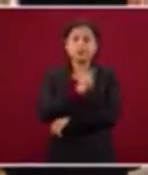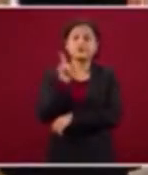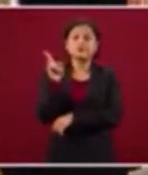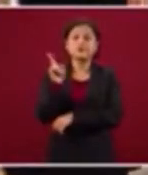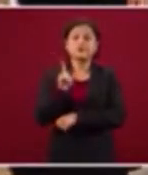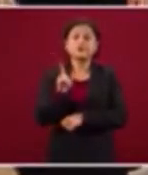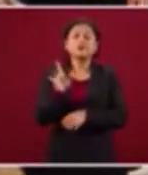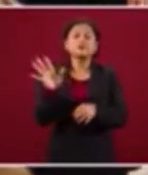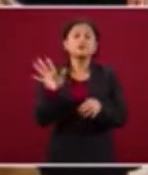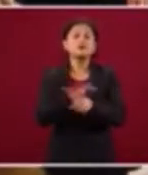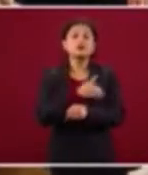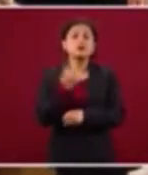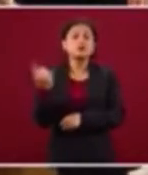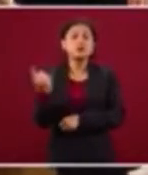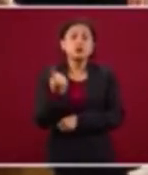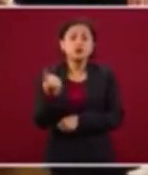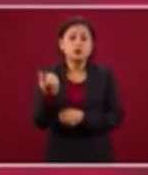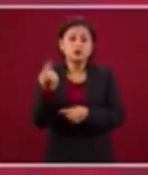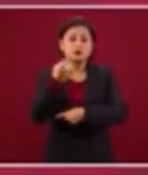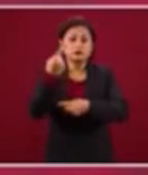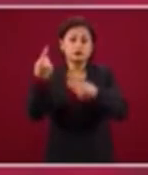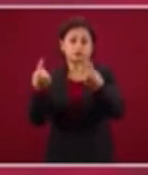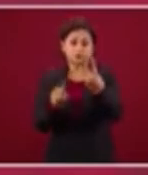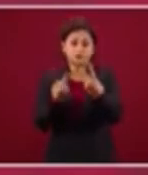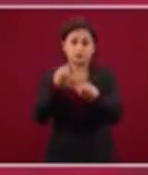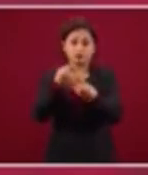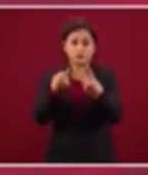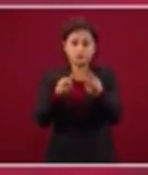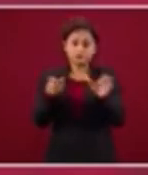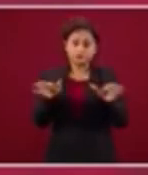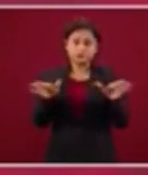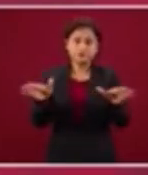¿Por qué? Porque pues, los tres aeropuertos